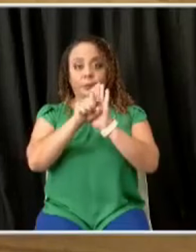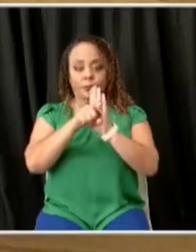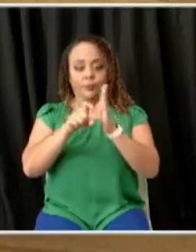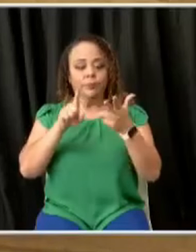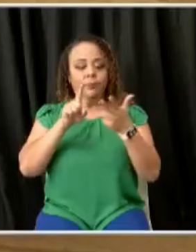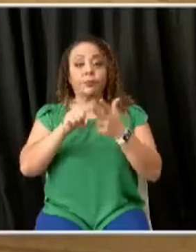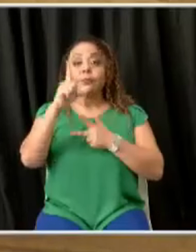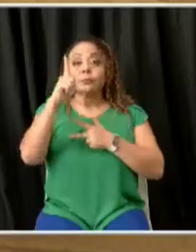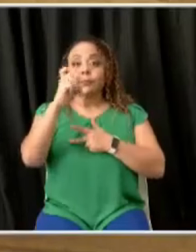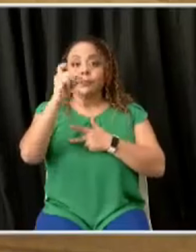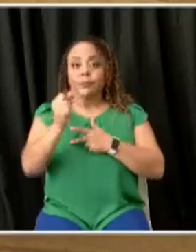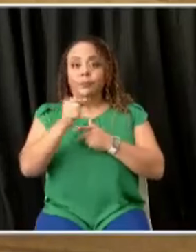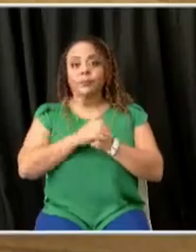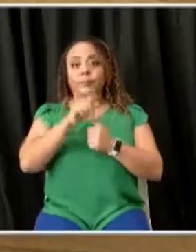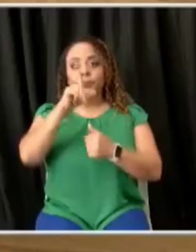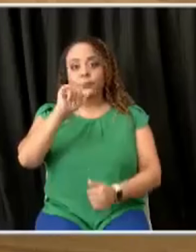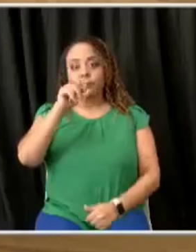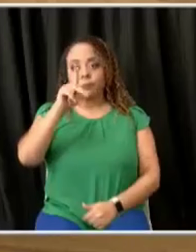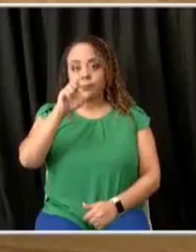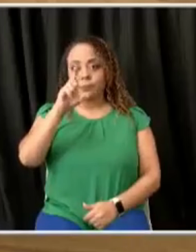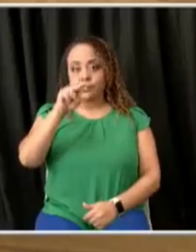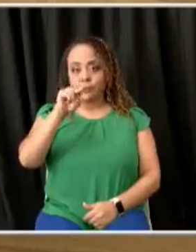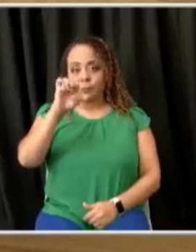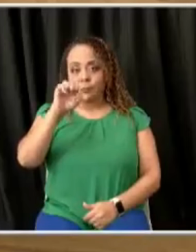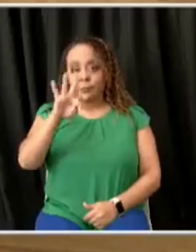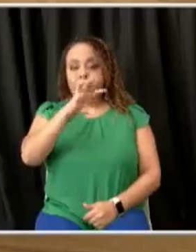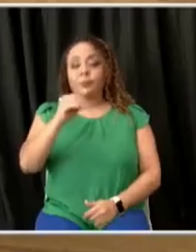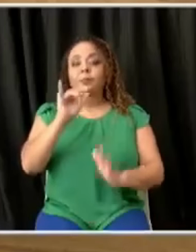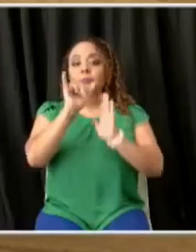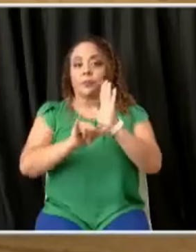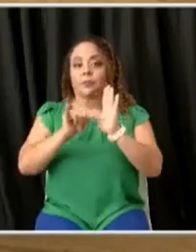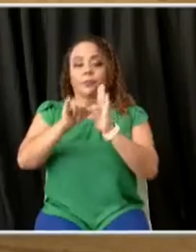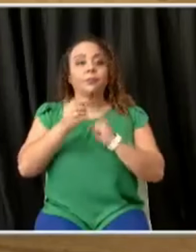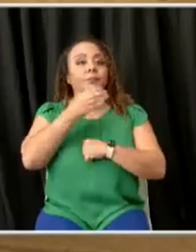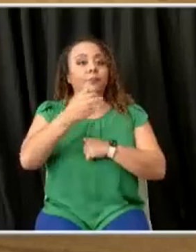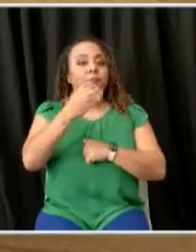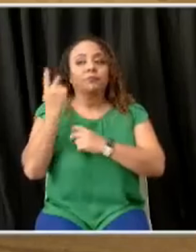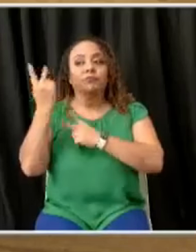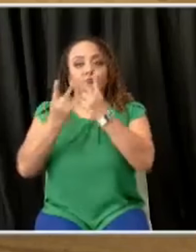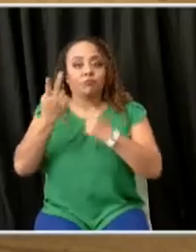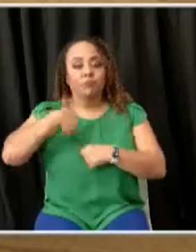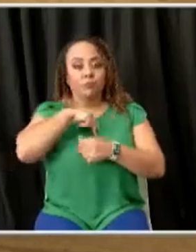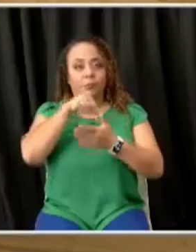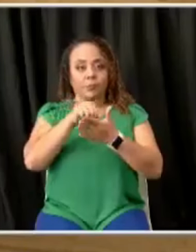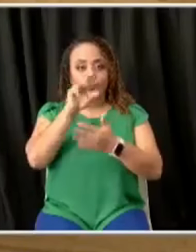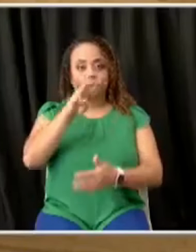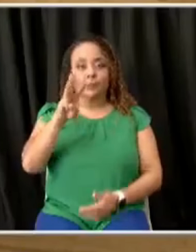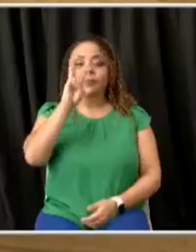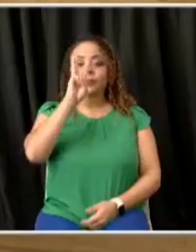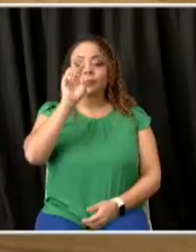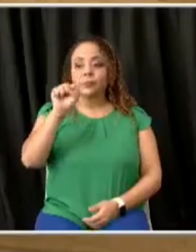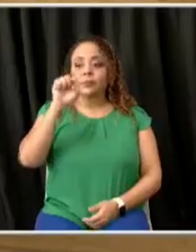en Instagram, en LinkedIn y tenemos nuestro canal de YouTube. Le recomendamos visitar nuestra página web